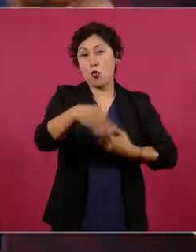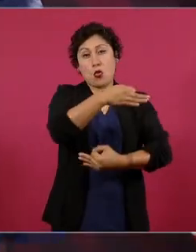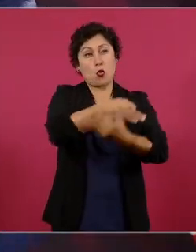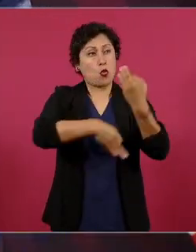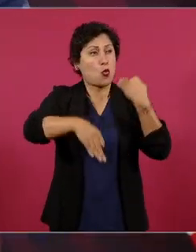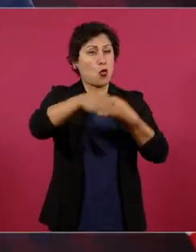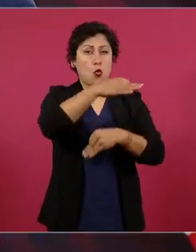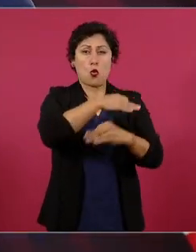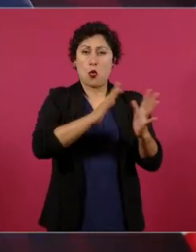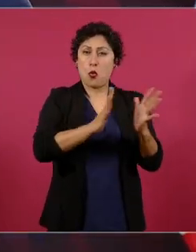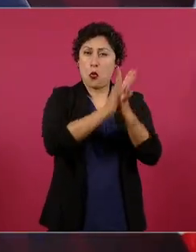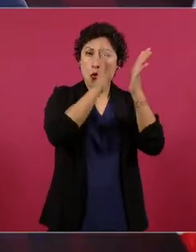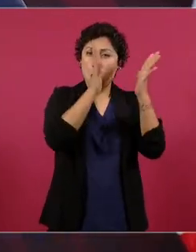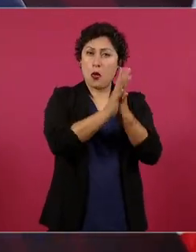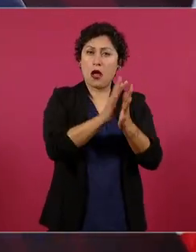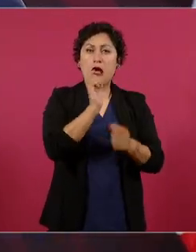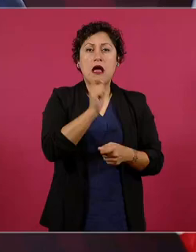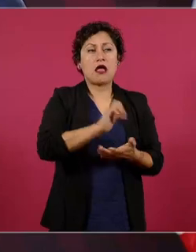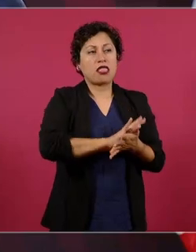porque